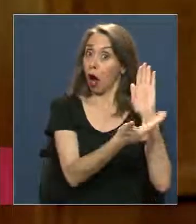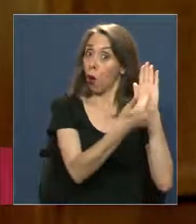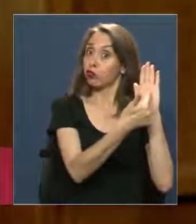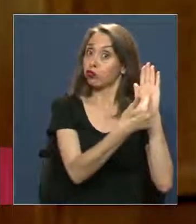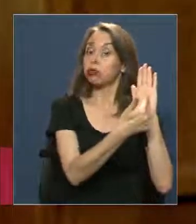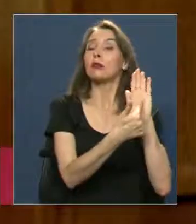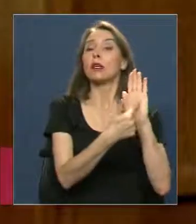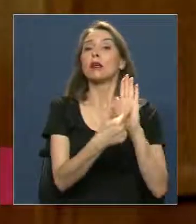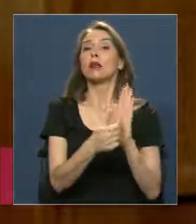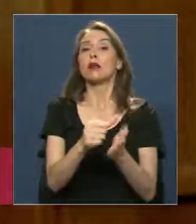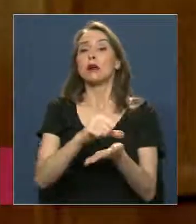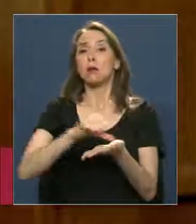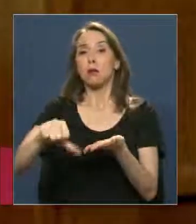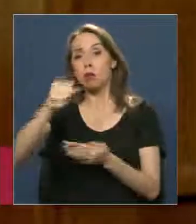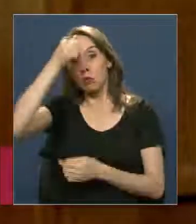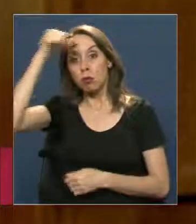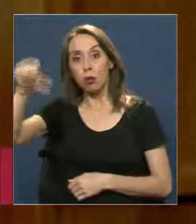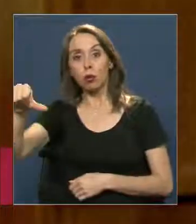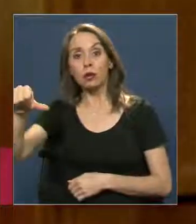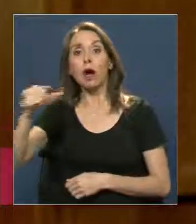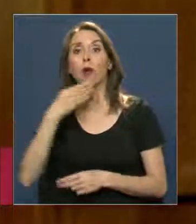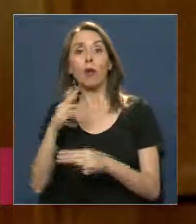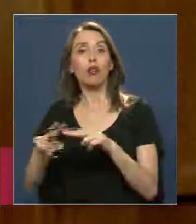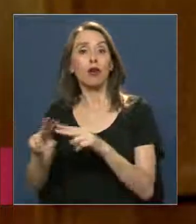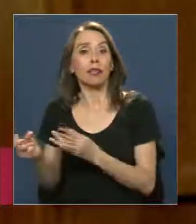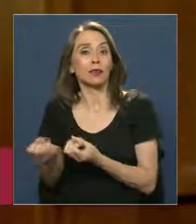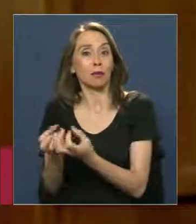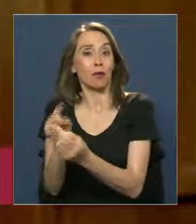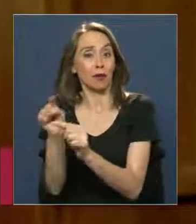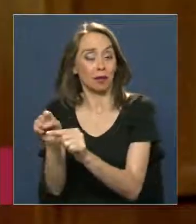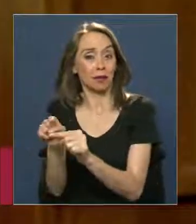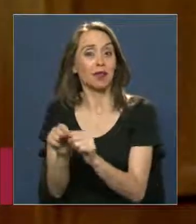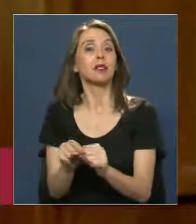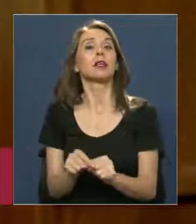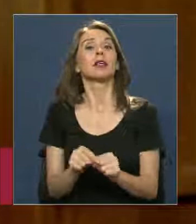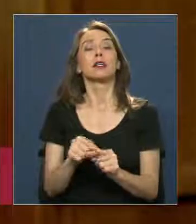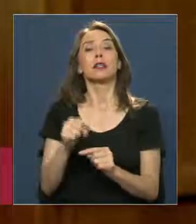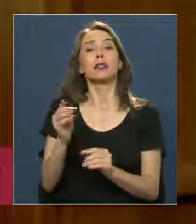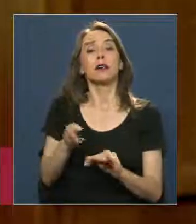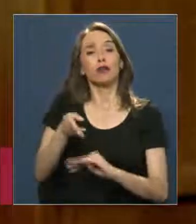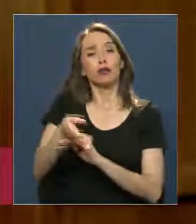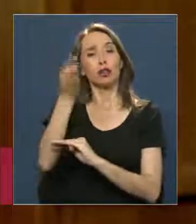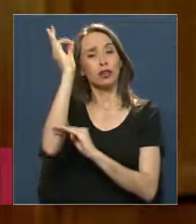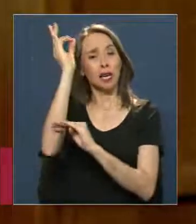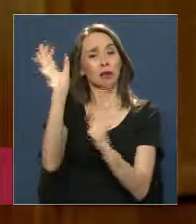que pena con multa esto. Bueno, los expertos, como les decía, nos demostraron que era muy